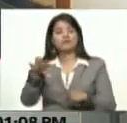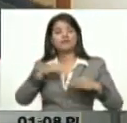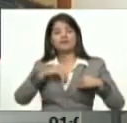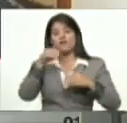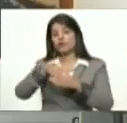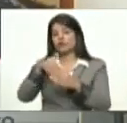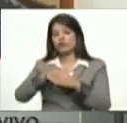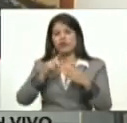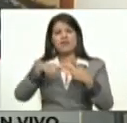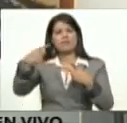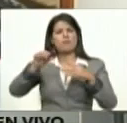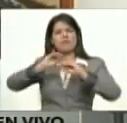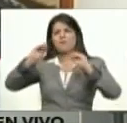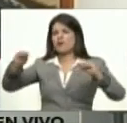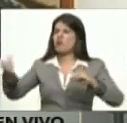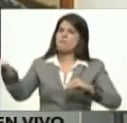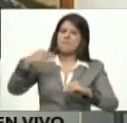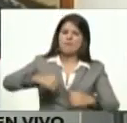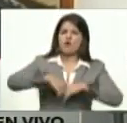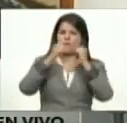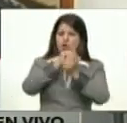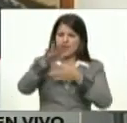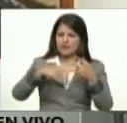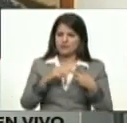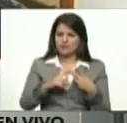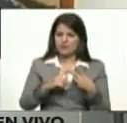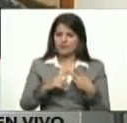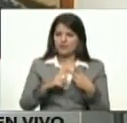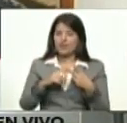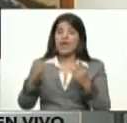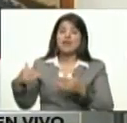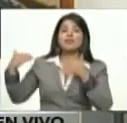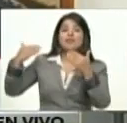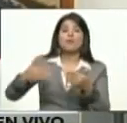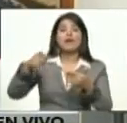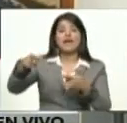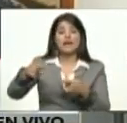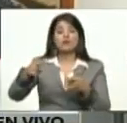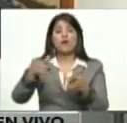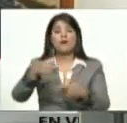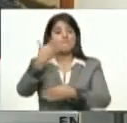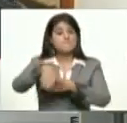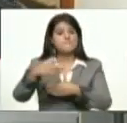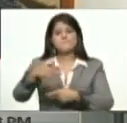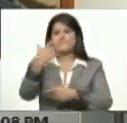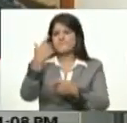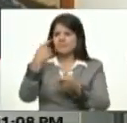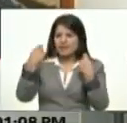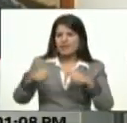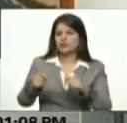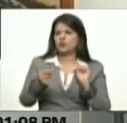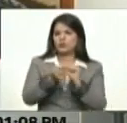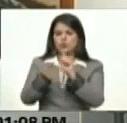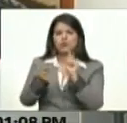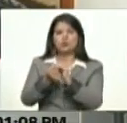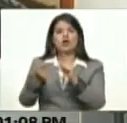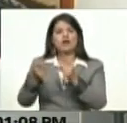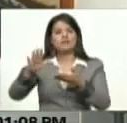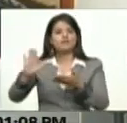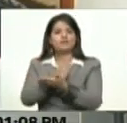llamando a la violencia. Por otro lado, luego su violencia política en las calles para derrocar un gobierno, para buscar